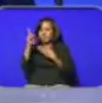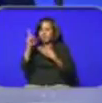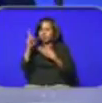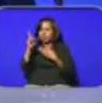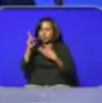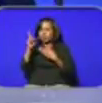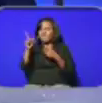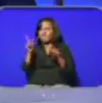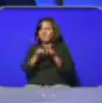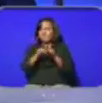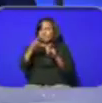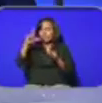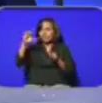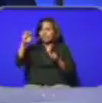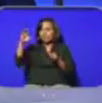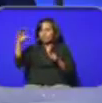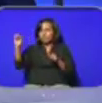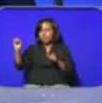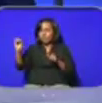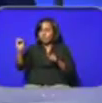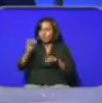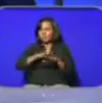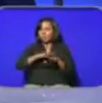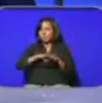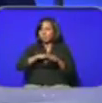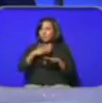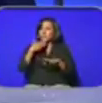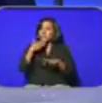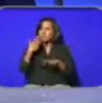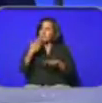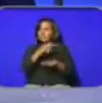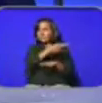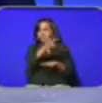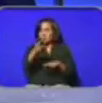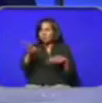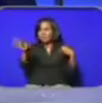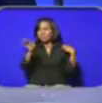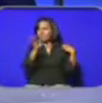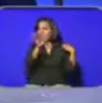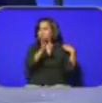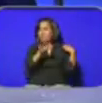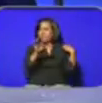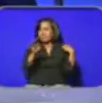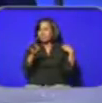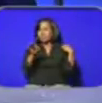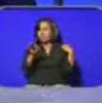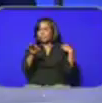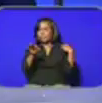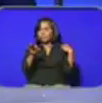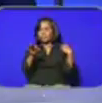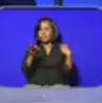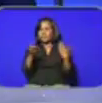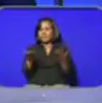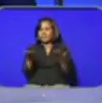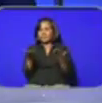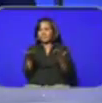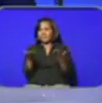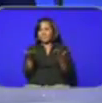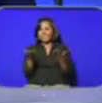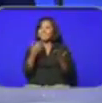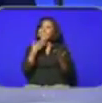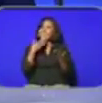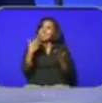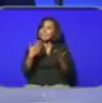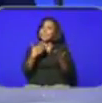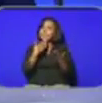Alvarado. El alumno, y a los panelistas. No, gracias a ustedes por invitarnos. No es alumno para nada, ¿no? Gran amigo, gran colega.